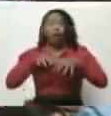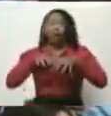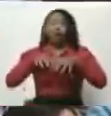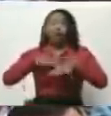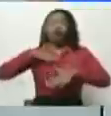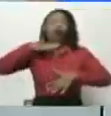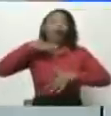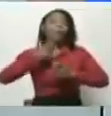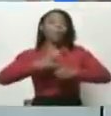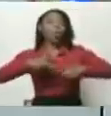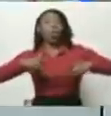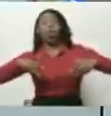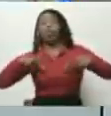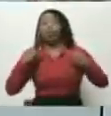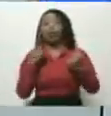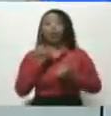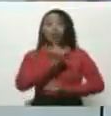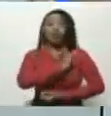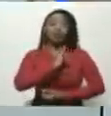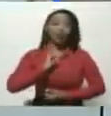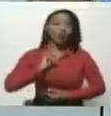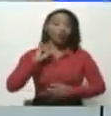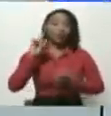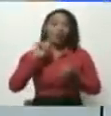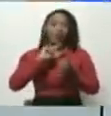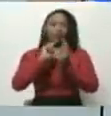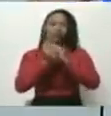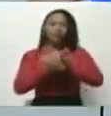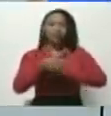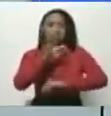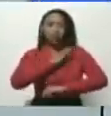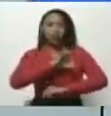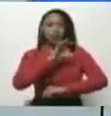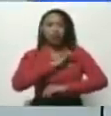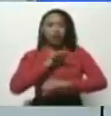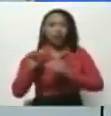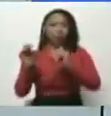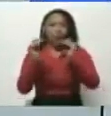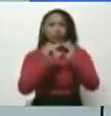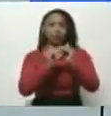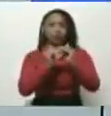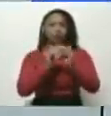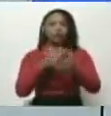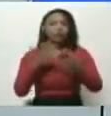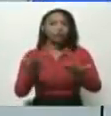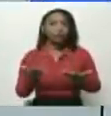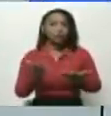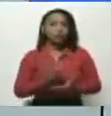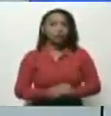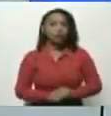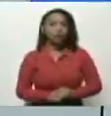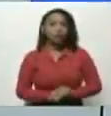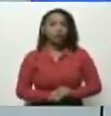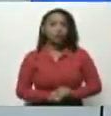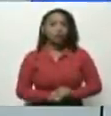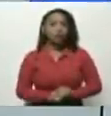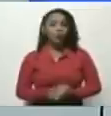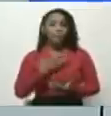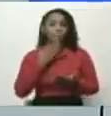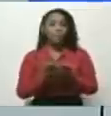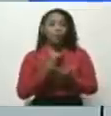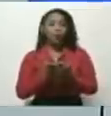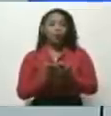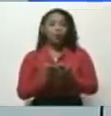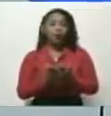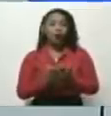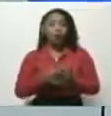material individual es contraria a la sociedad de igualdad que postulamos y por